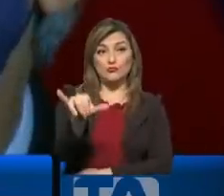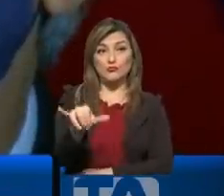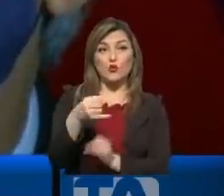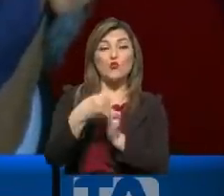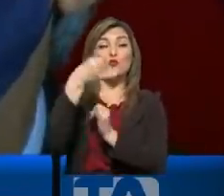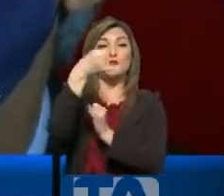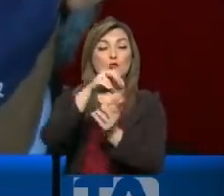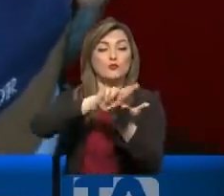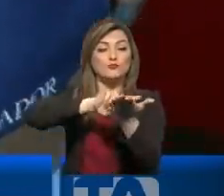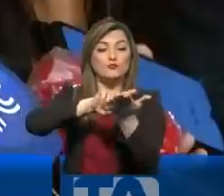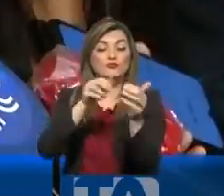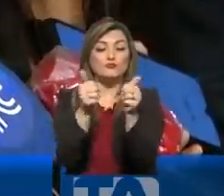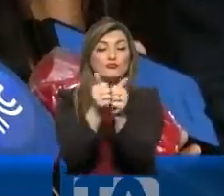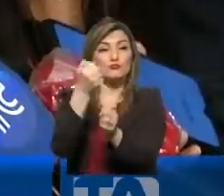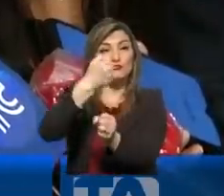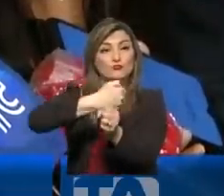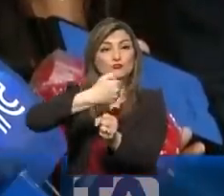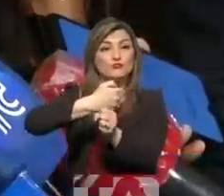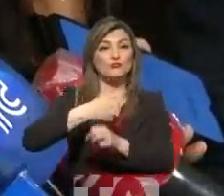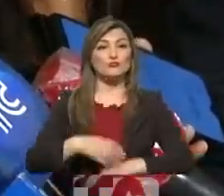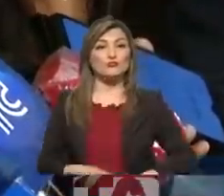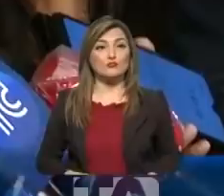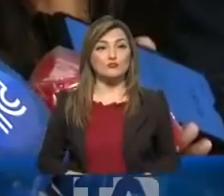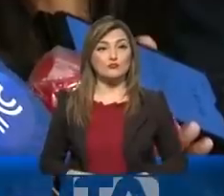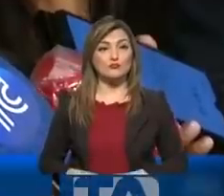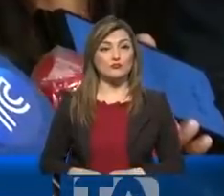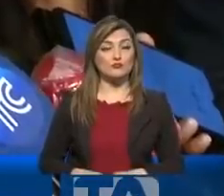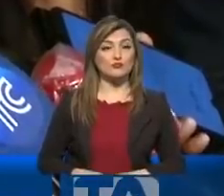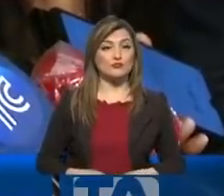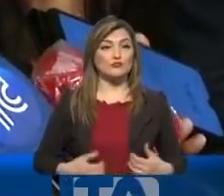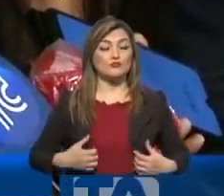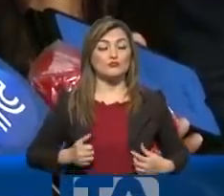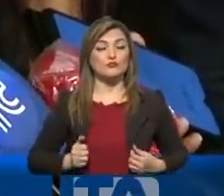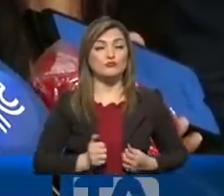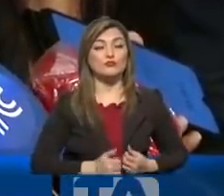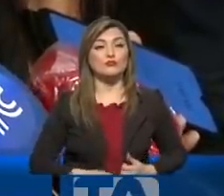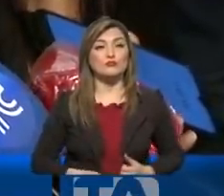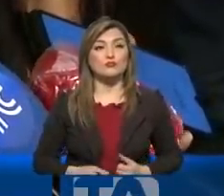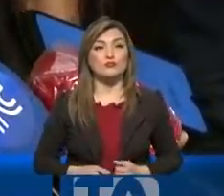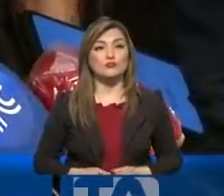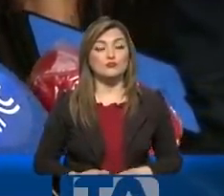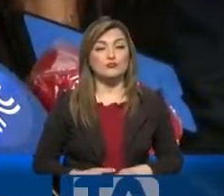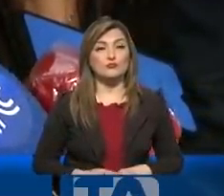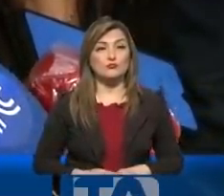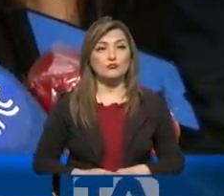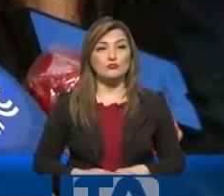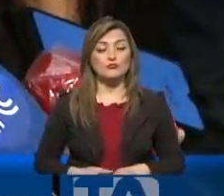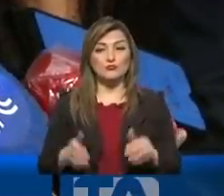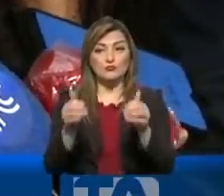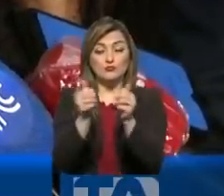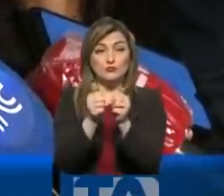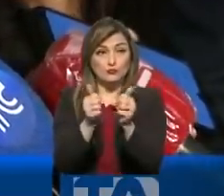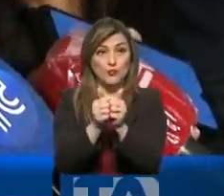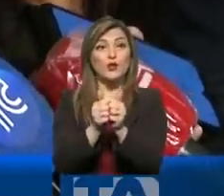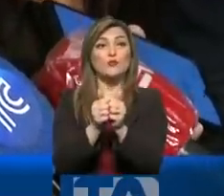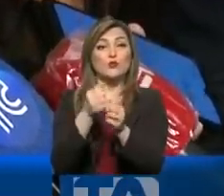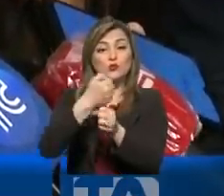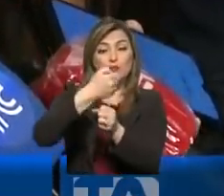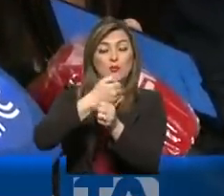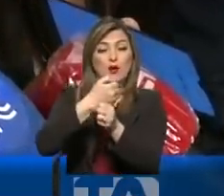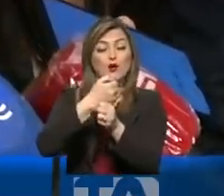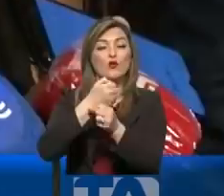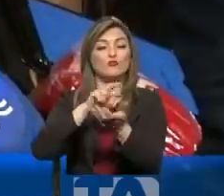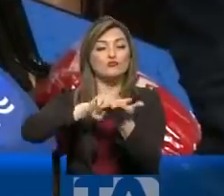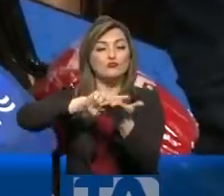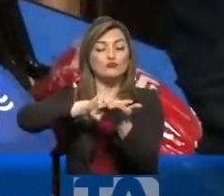última sesión de gabinete. Habrá un gabinete el sábado, al cual creo que los medios estarán invitados para